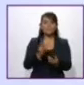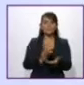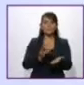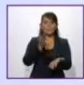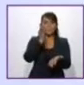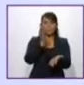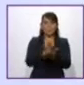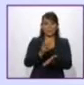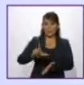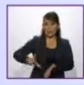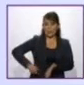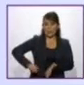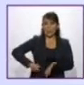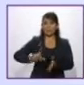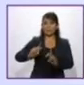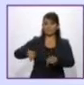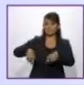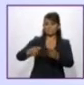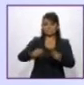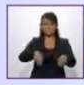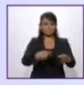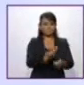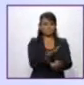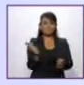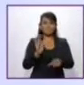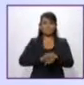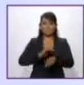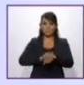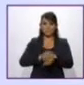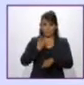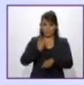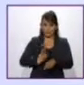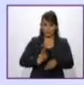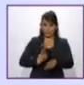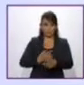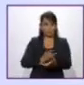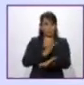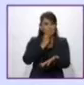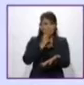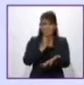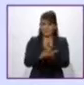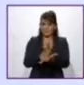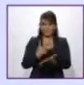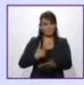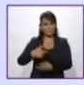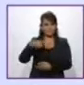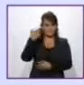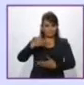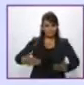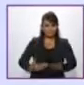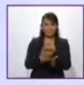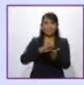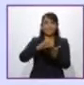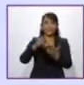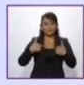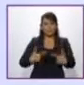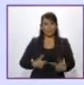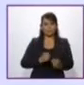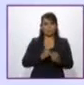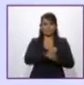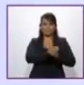designe a sus amigos. En mi caso, como queretano, defensor de derechos humanos, te puedo